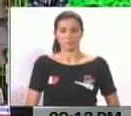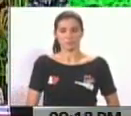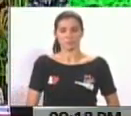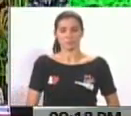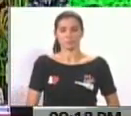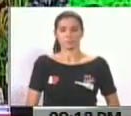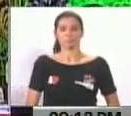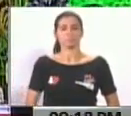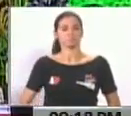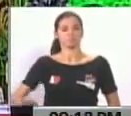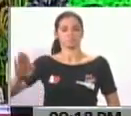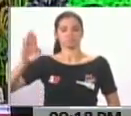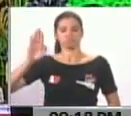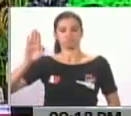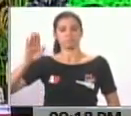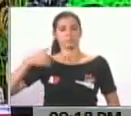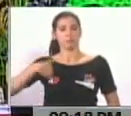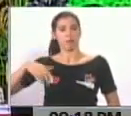juramos